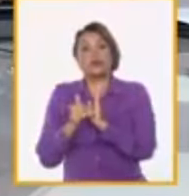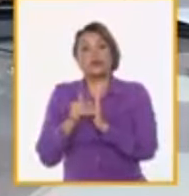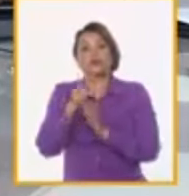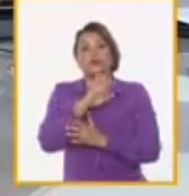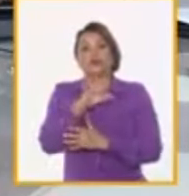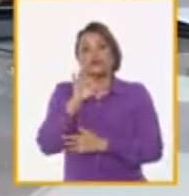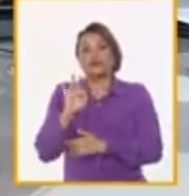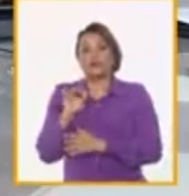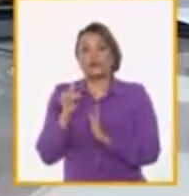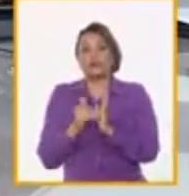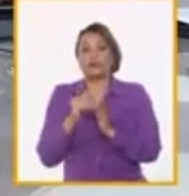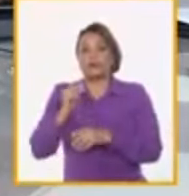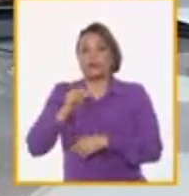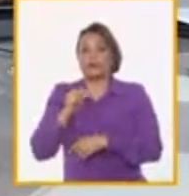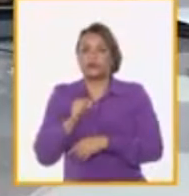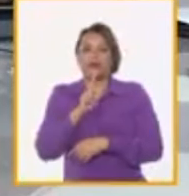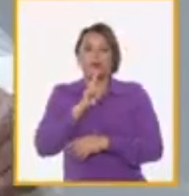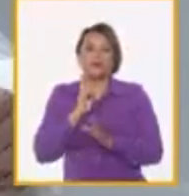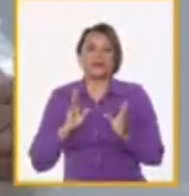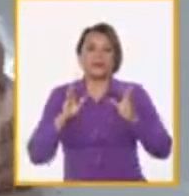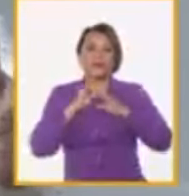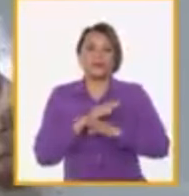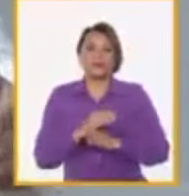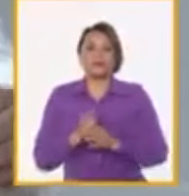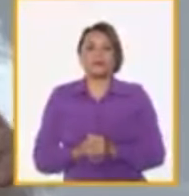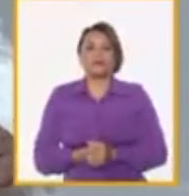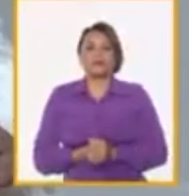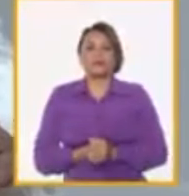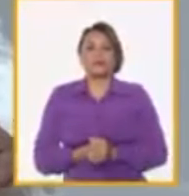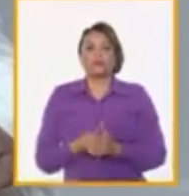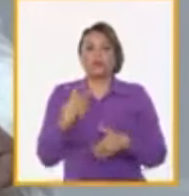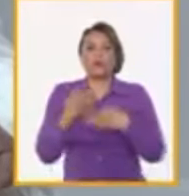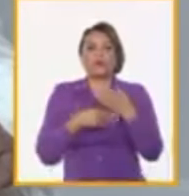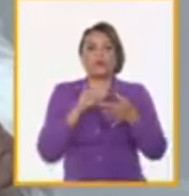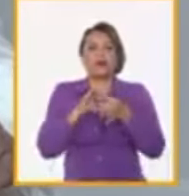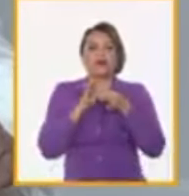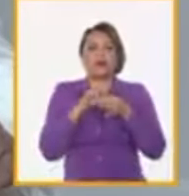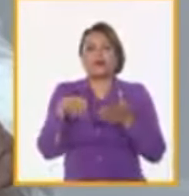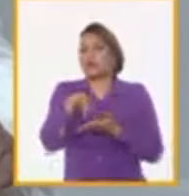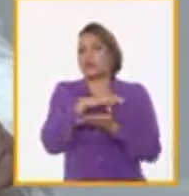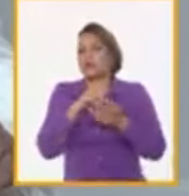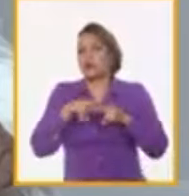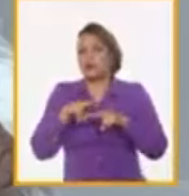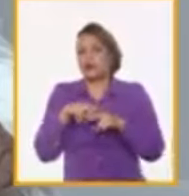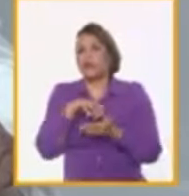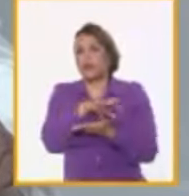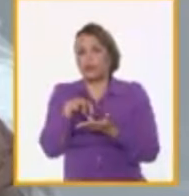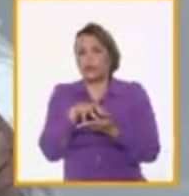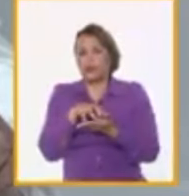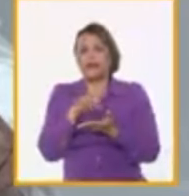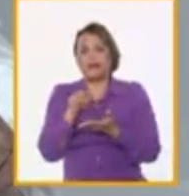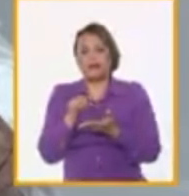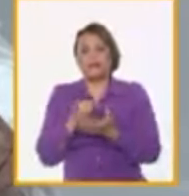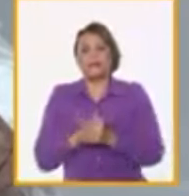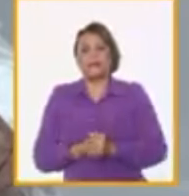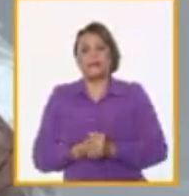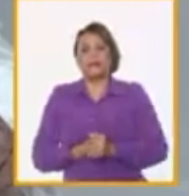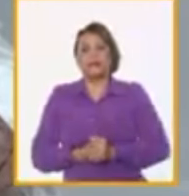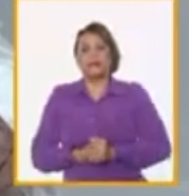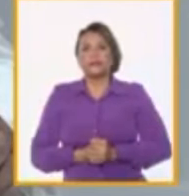58.000 personas. ¿Dónde están los mayores problemas de La Habana? Hoy, en el